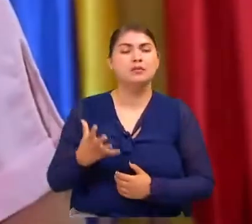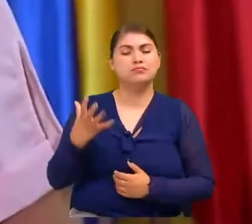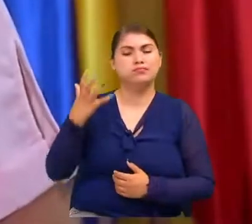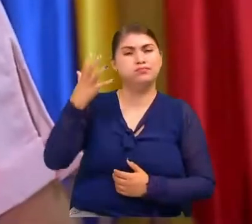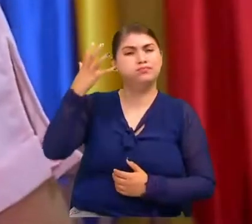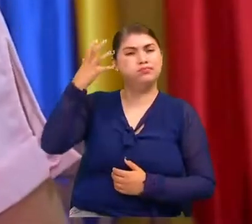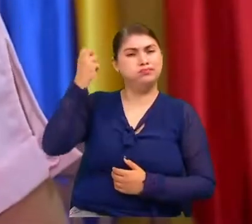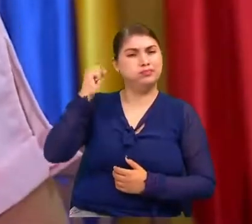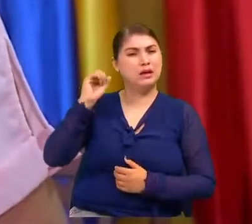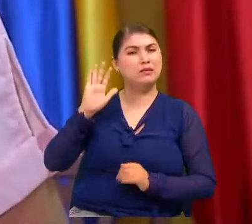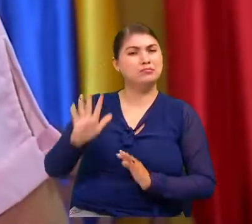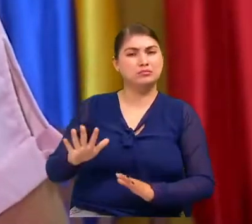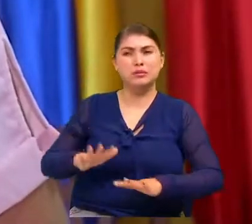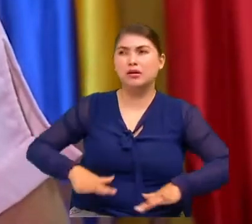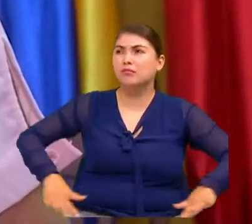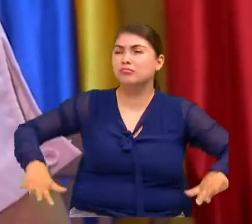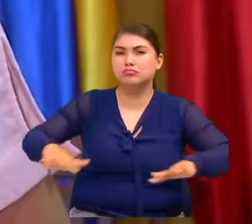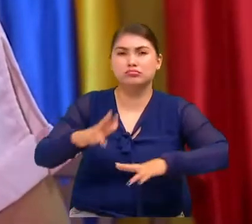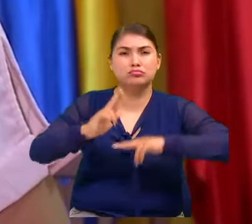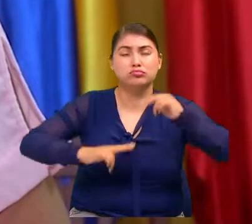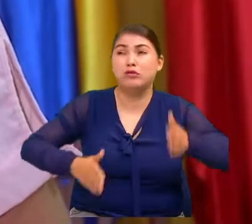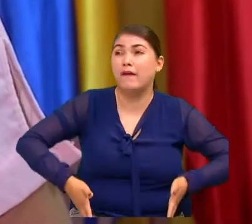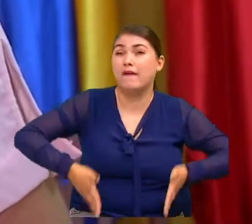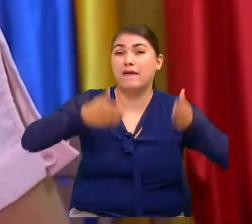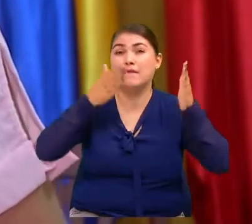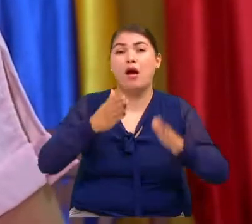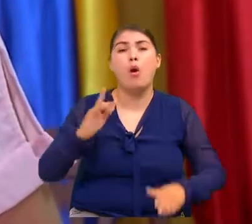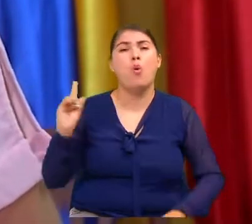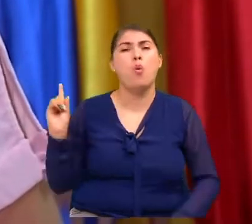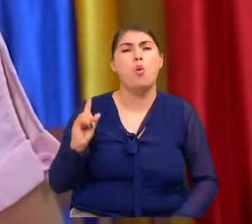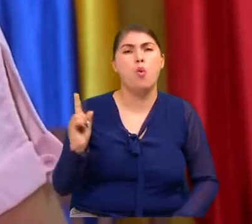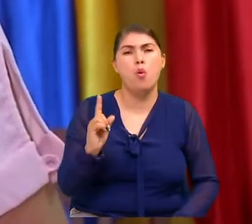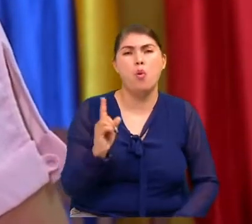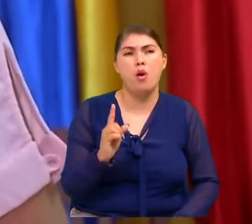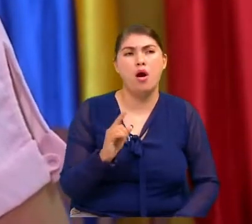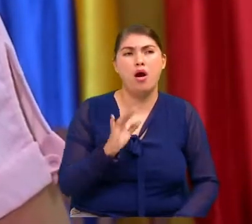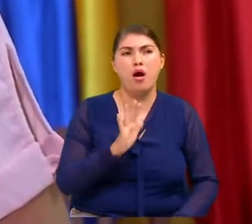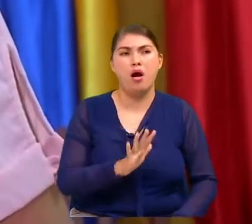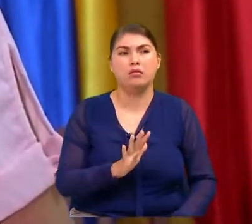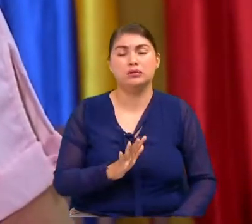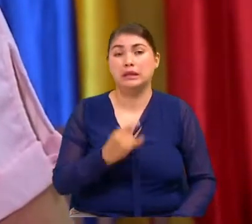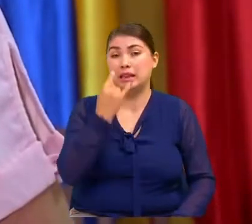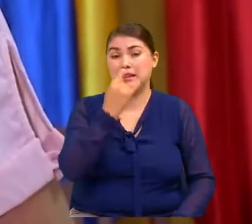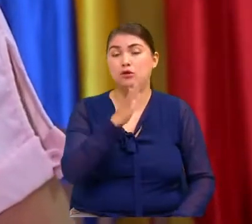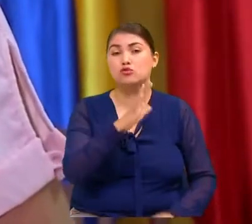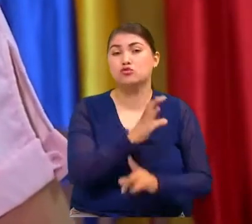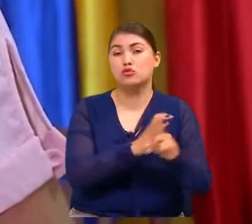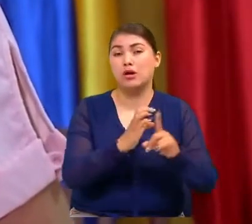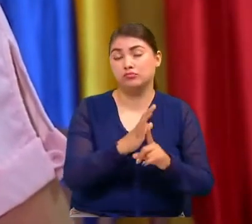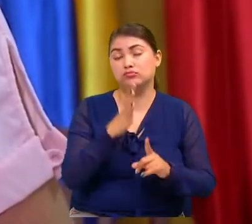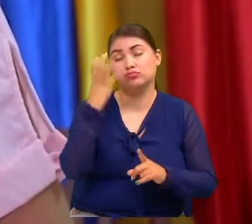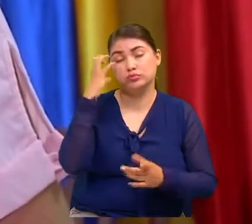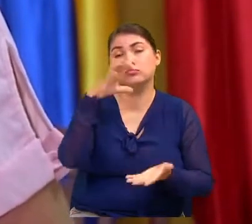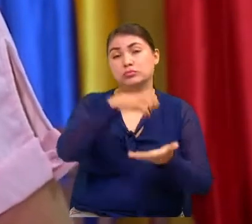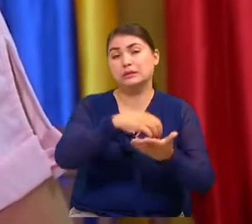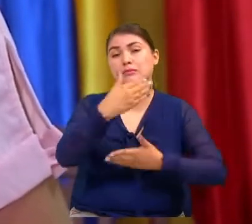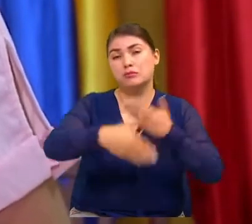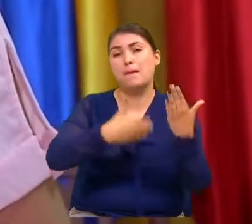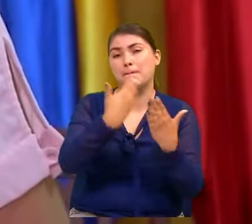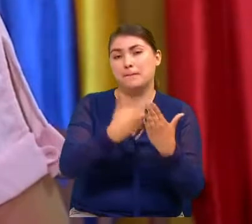si todo esto son un edificio que ya tendría que hacer pendiente bien de interés cultural y está en proceso